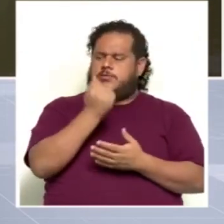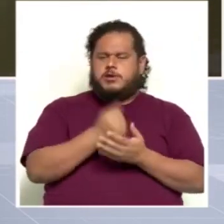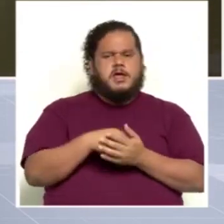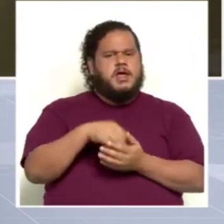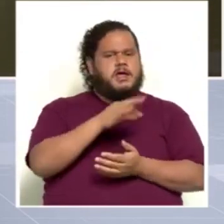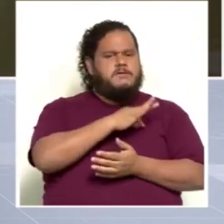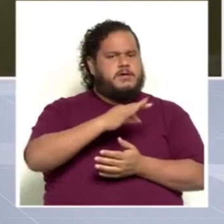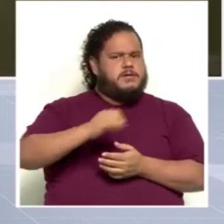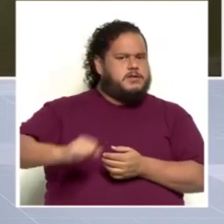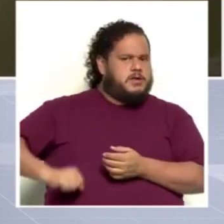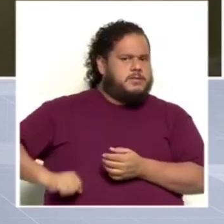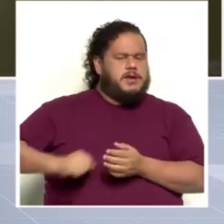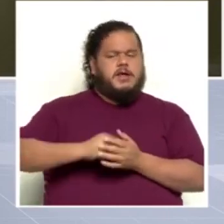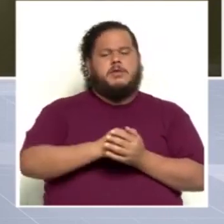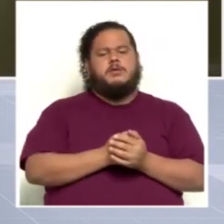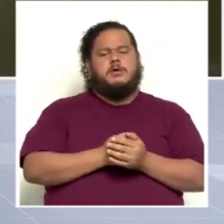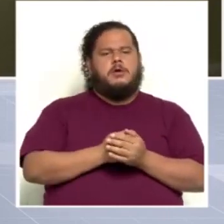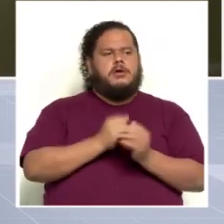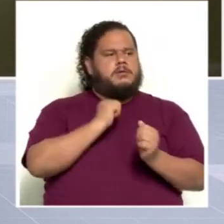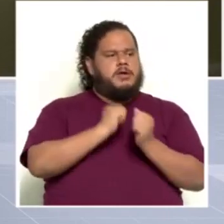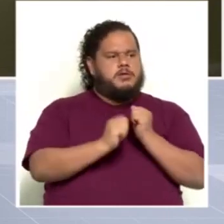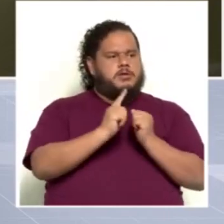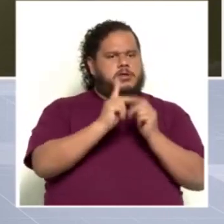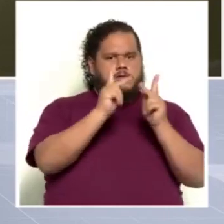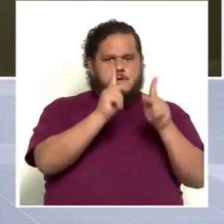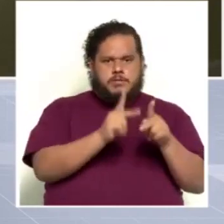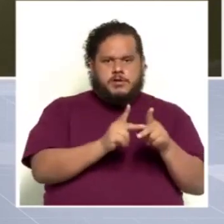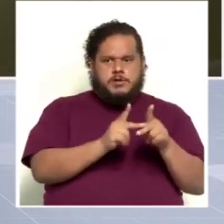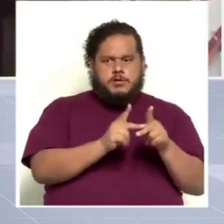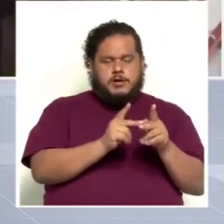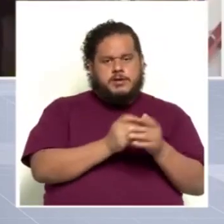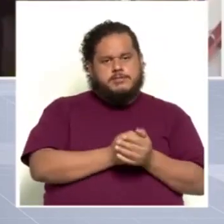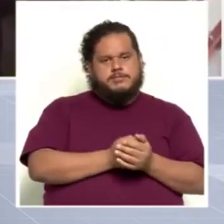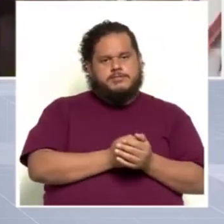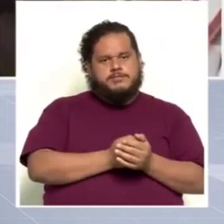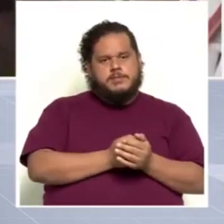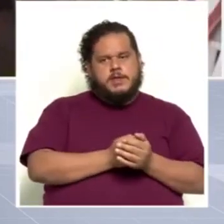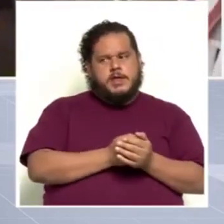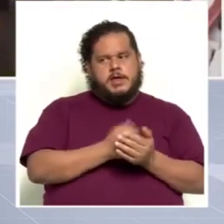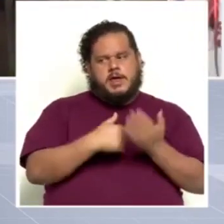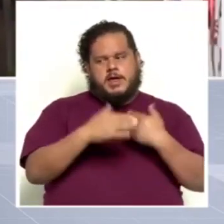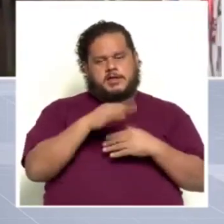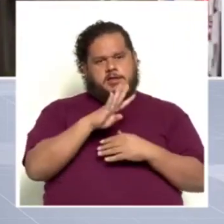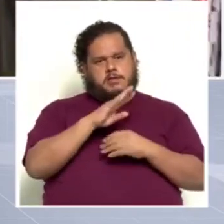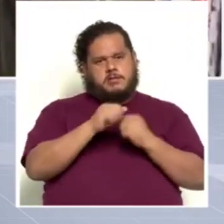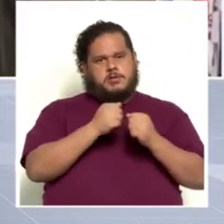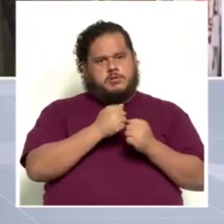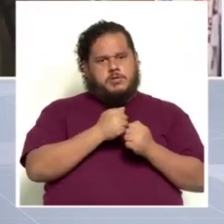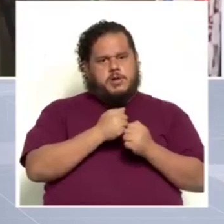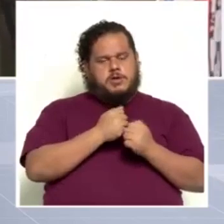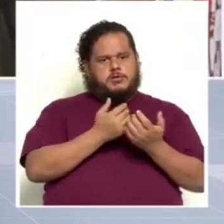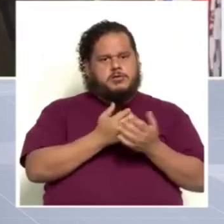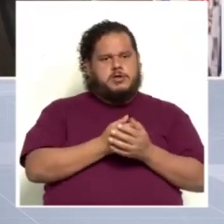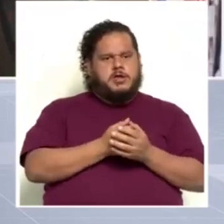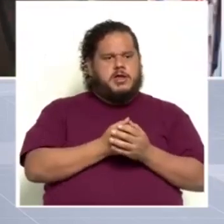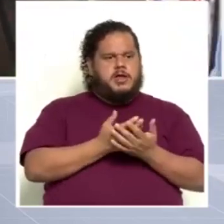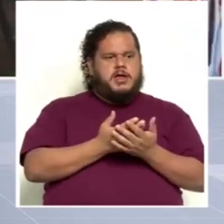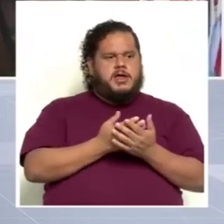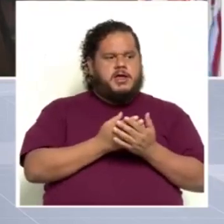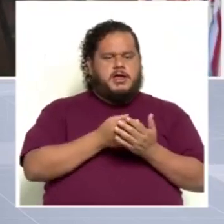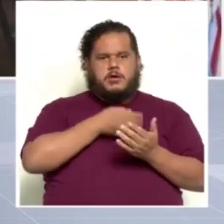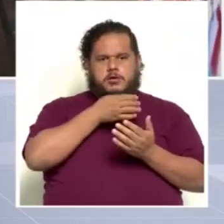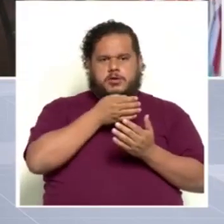Fabricio Alvarado pasó de ser una persona hace 4 años neoconservadora, más cercana